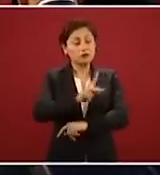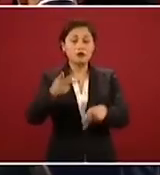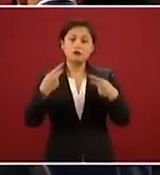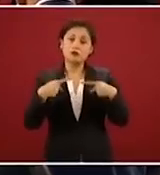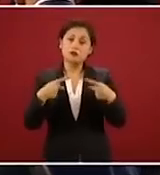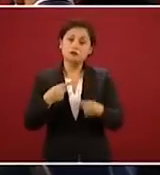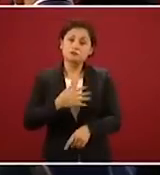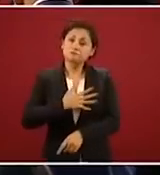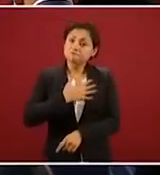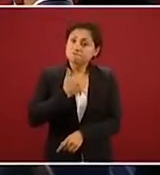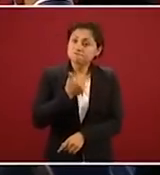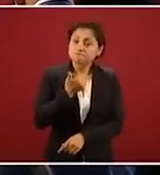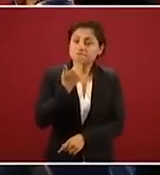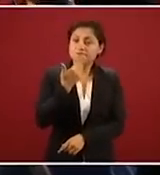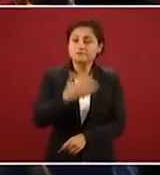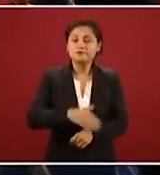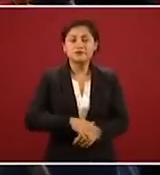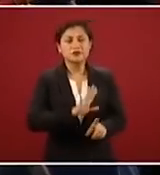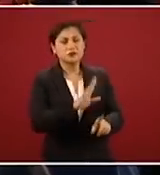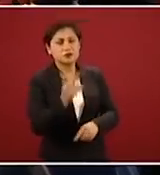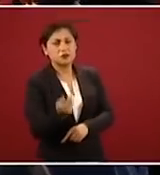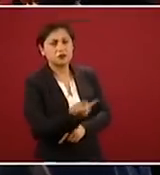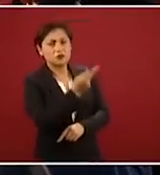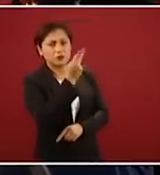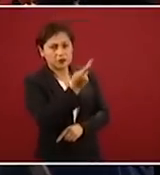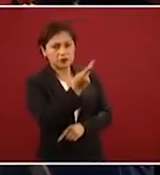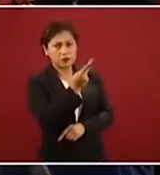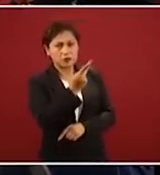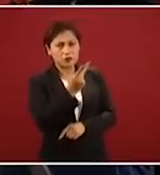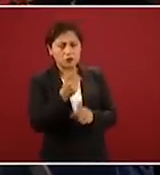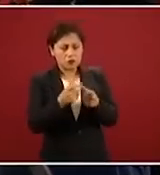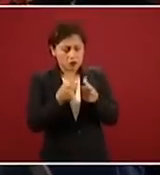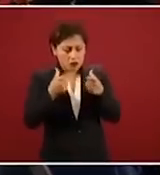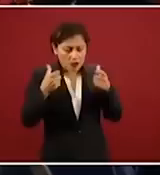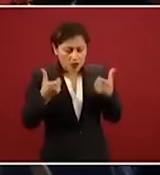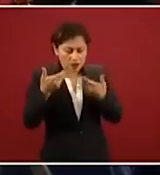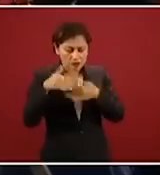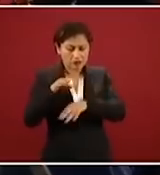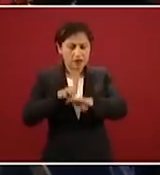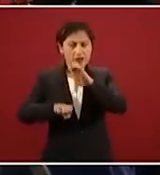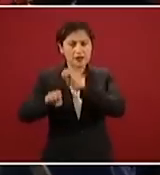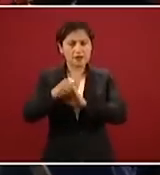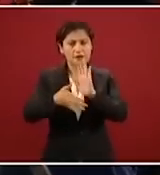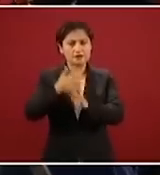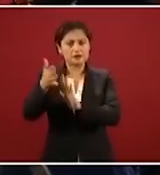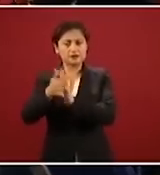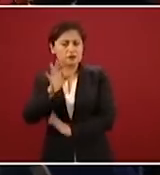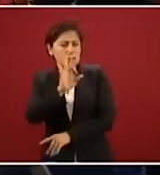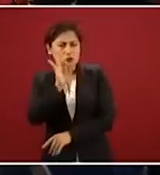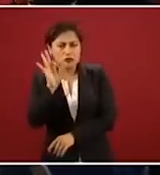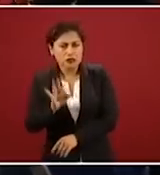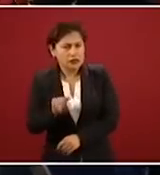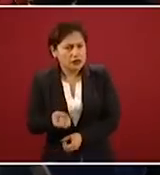porcentaje considera que podría incrementarse la inversión pública en la industria de la construcción? Pues ahora